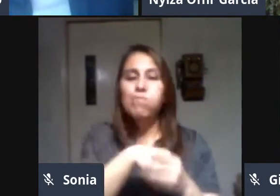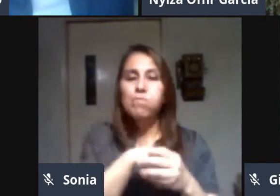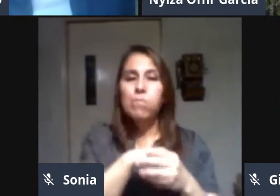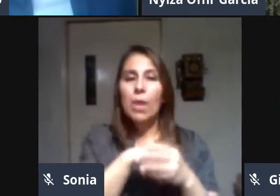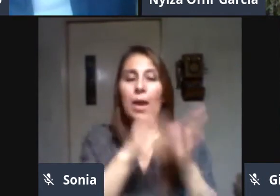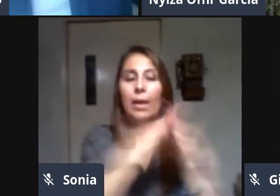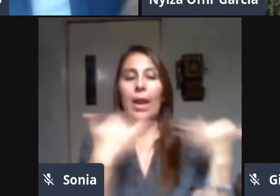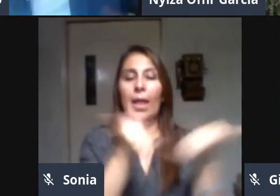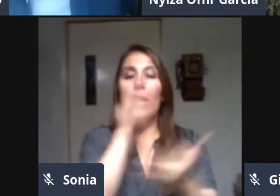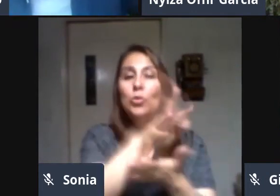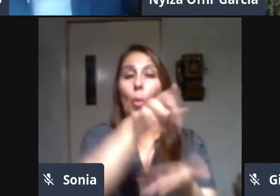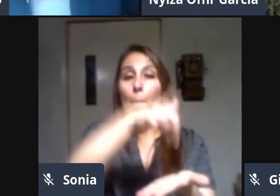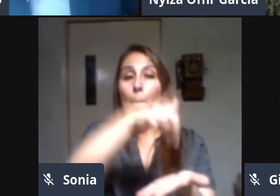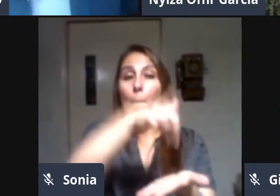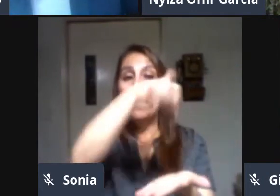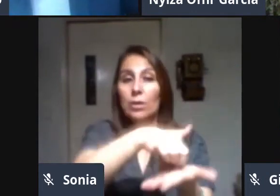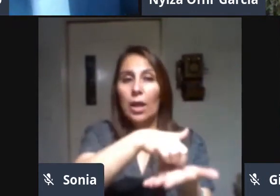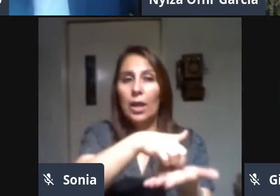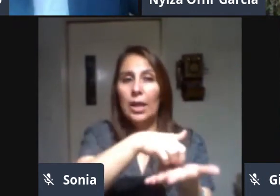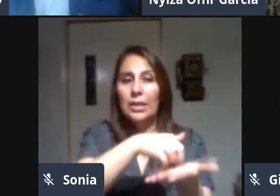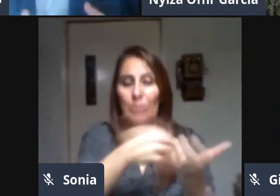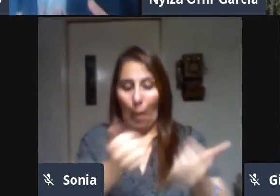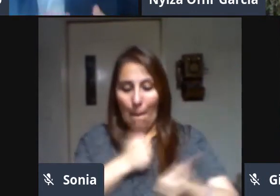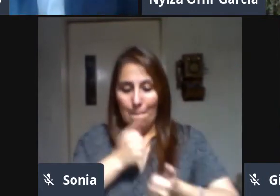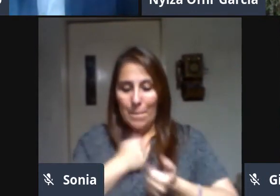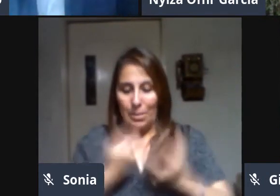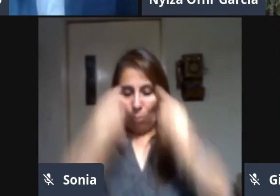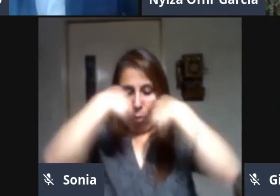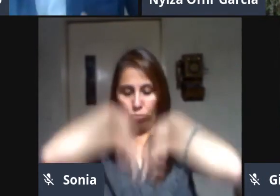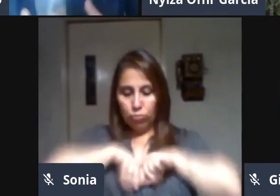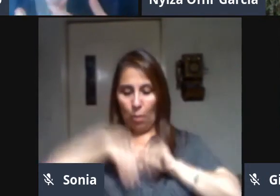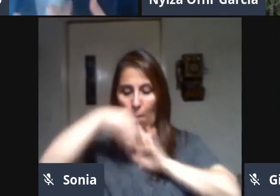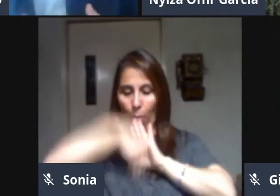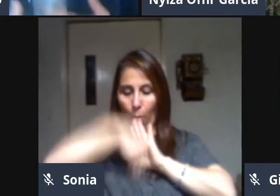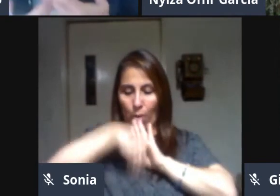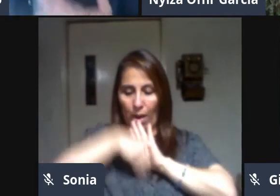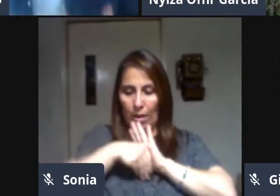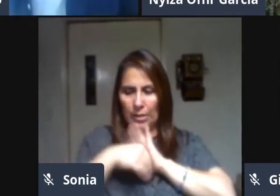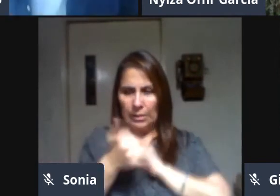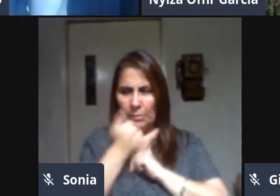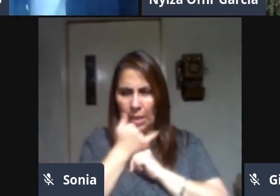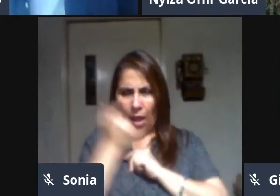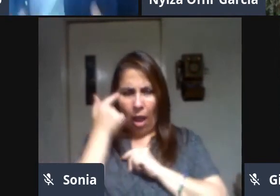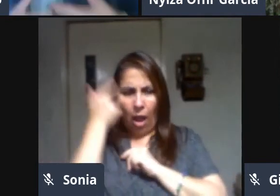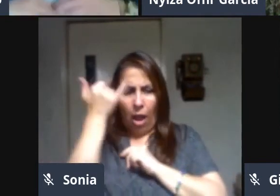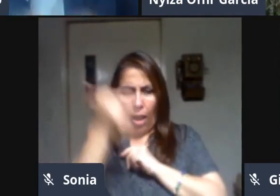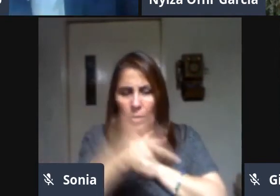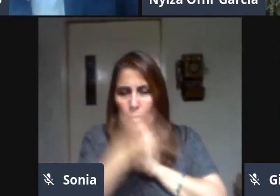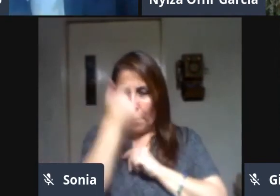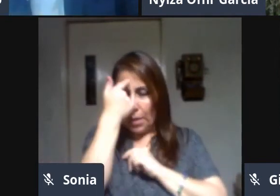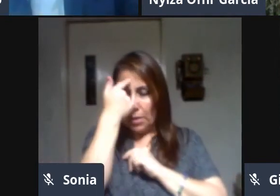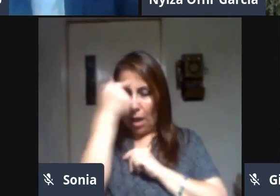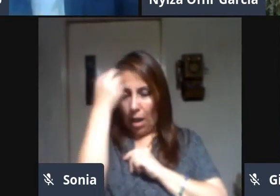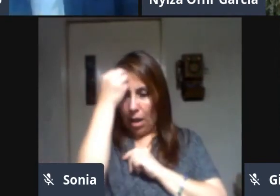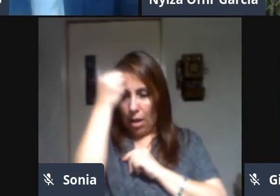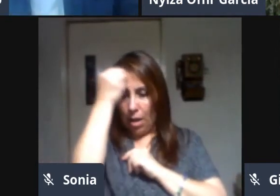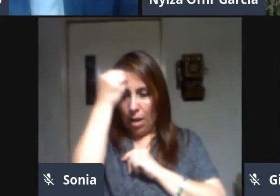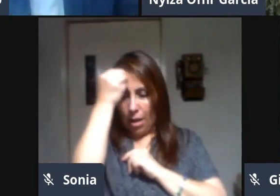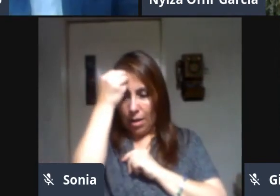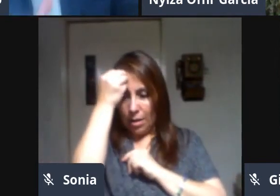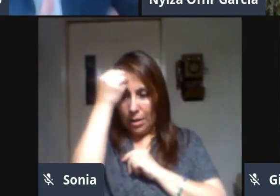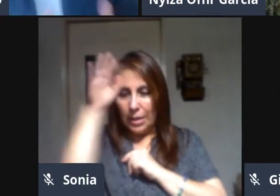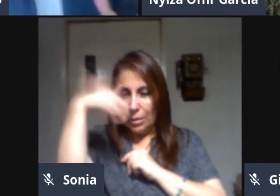propio ámbito moral y nos pensar y seguramente hablar de cosas que tenemos allí